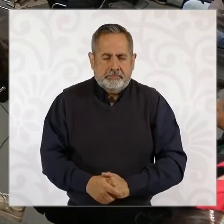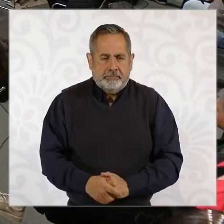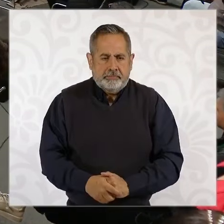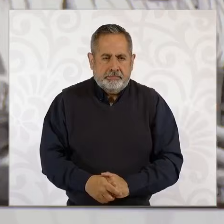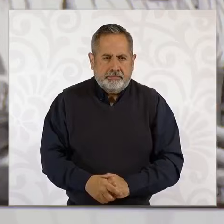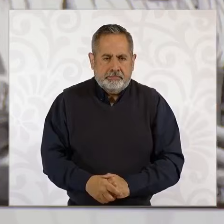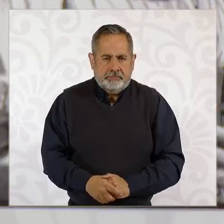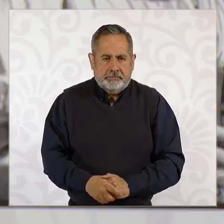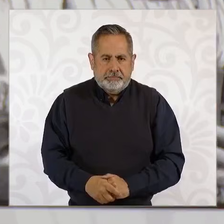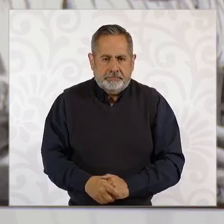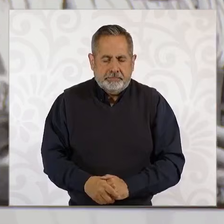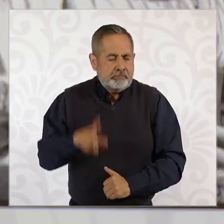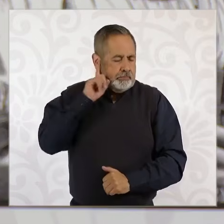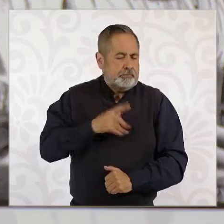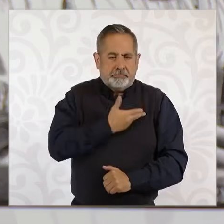Bueno,